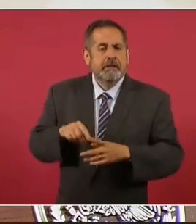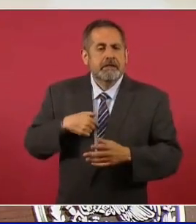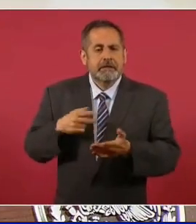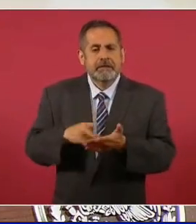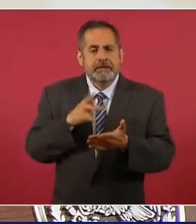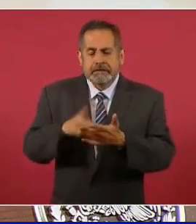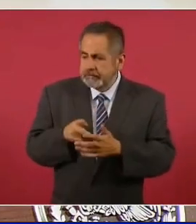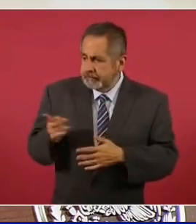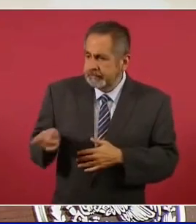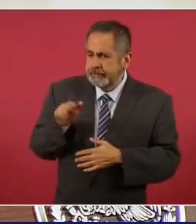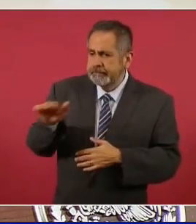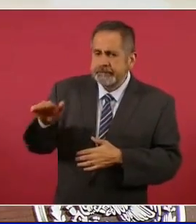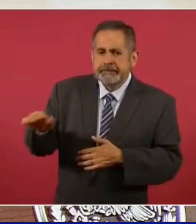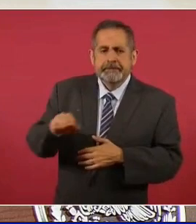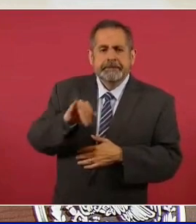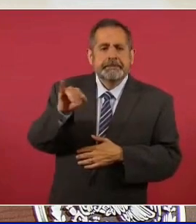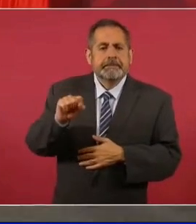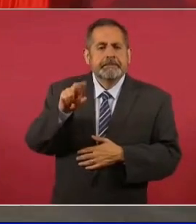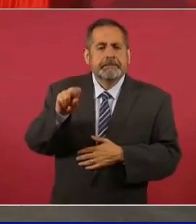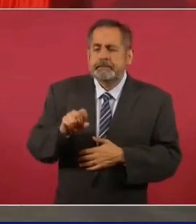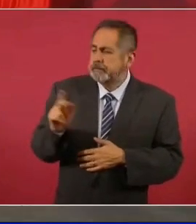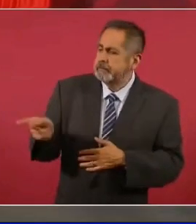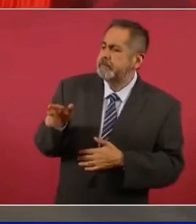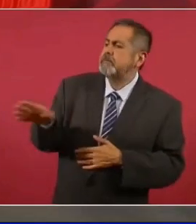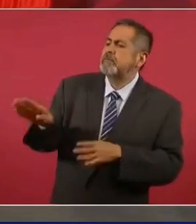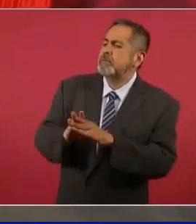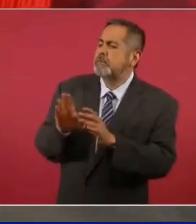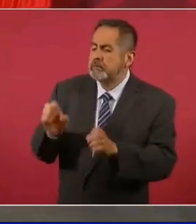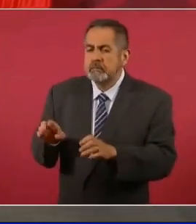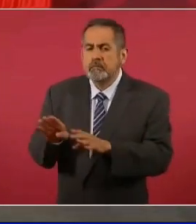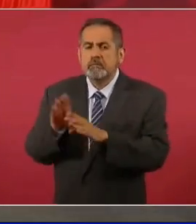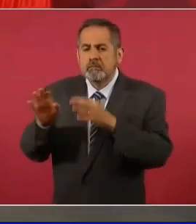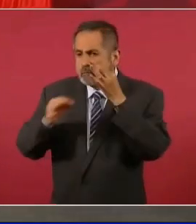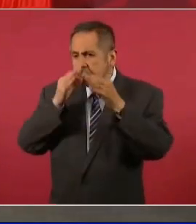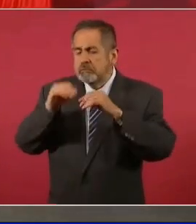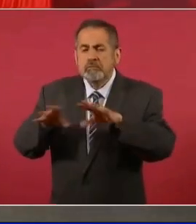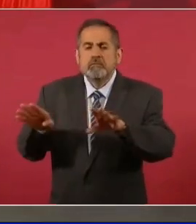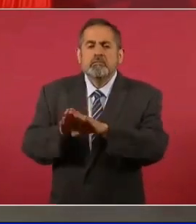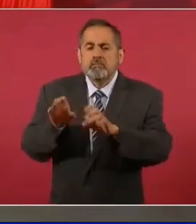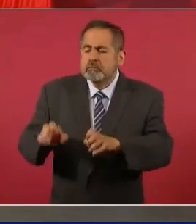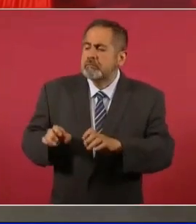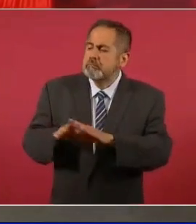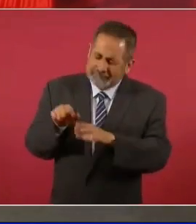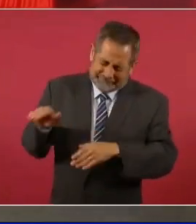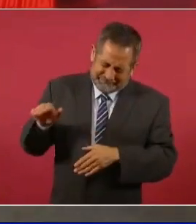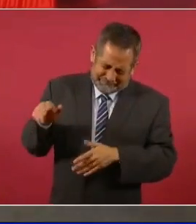preguntando a Jesús cómo vamos con las campañas